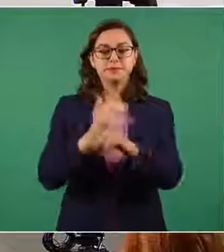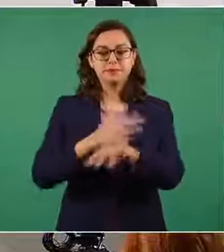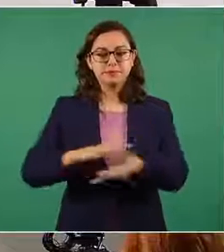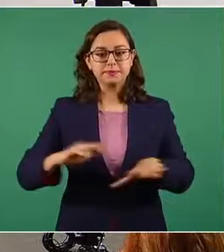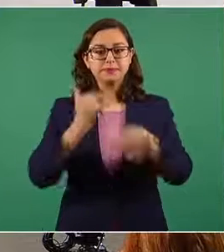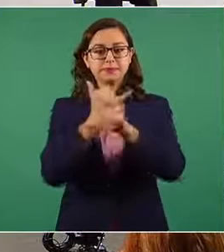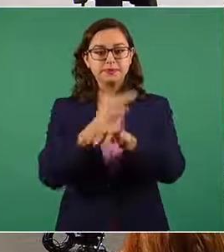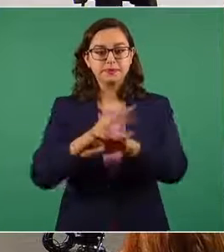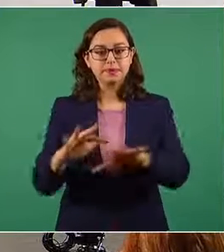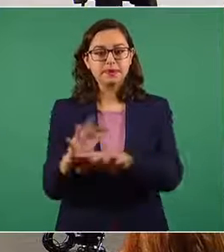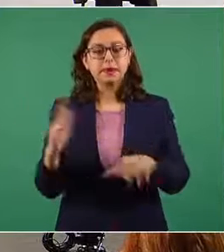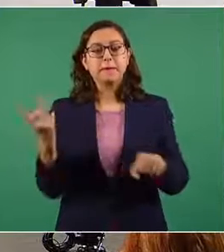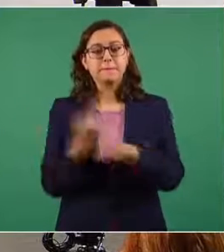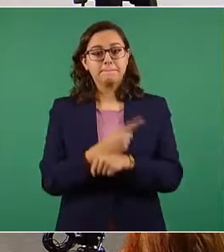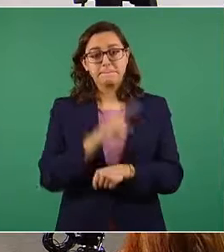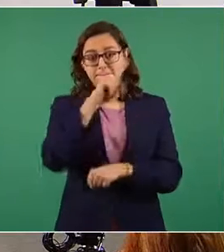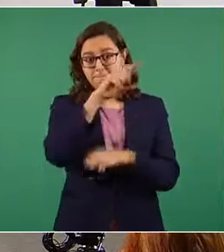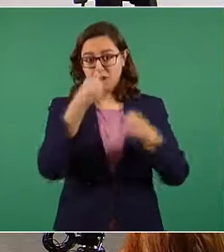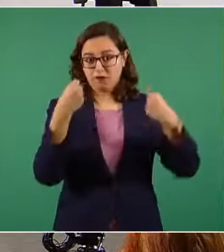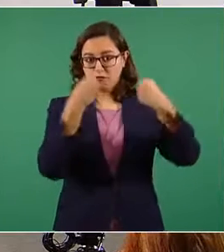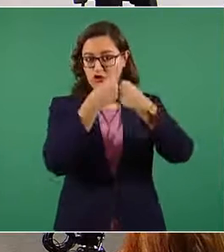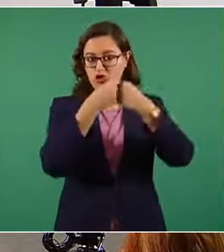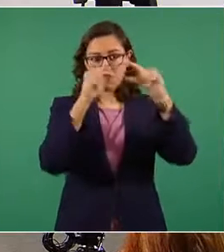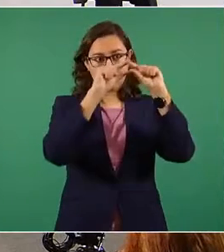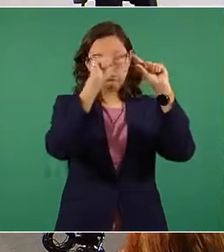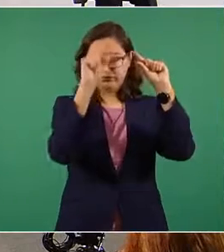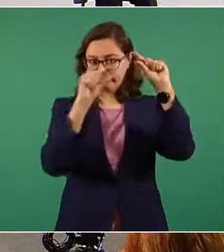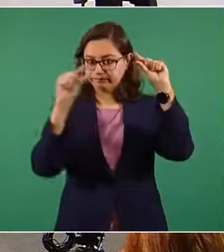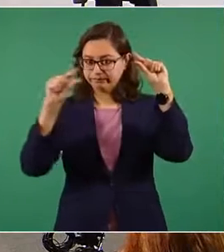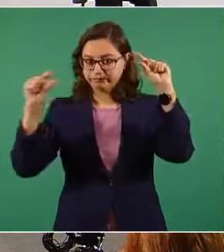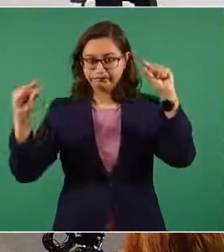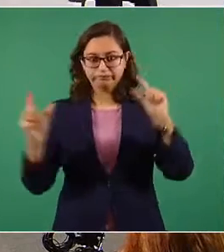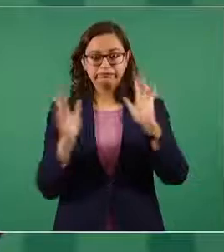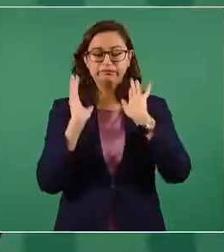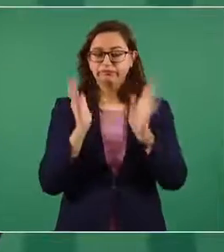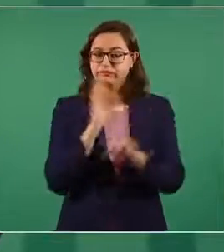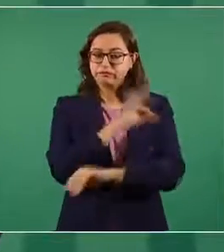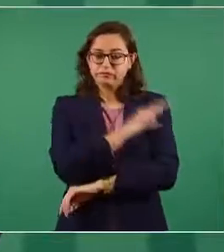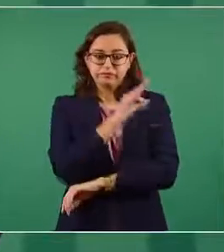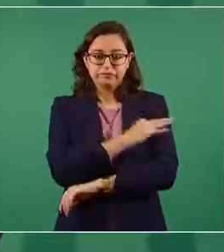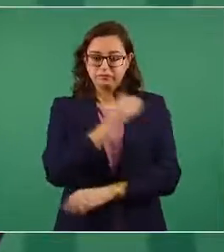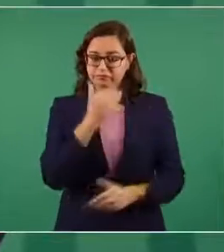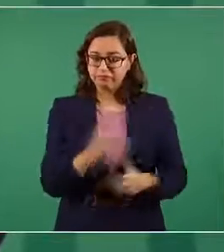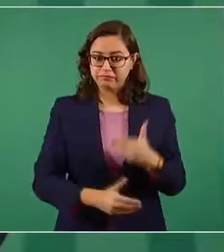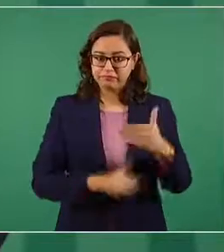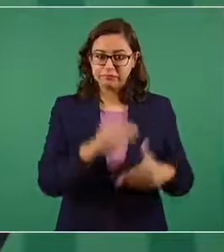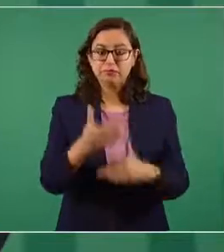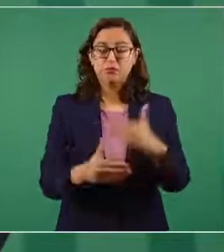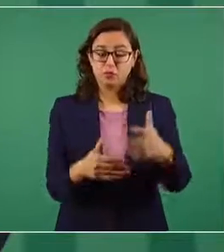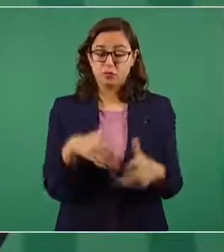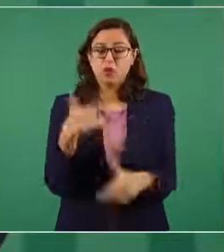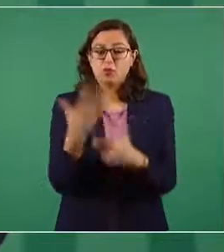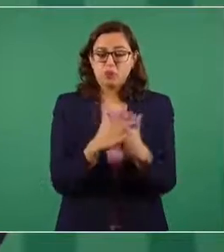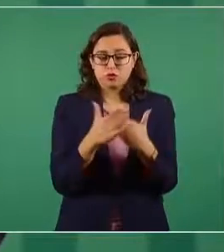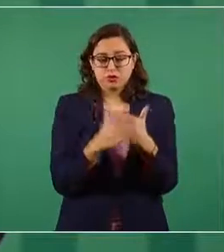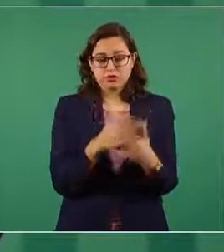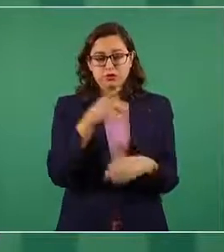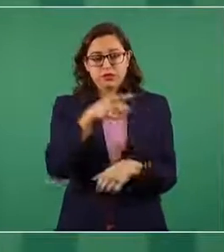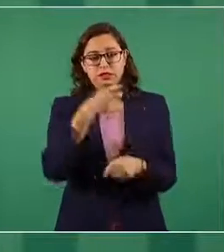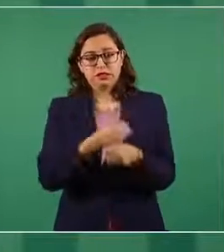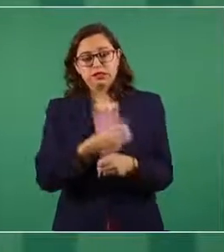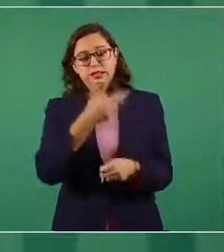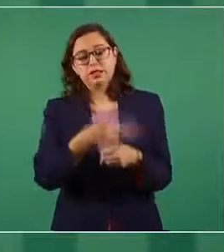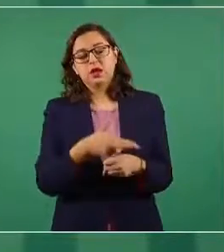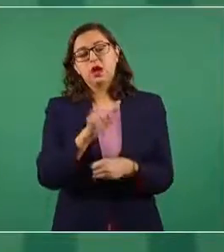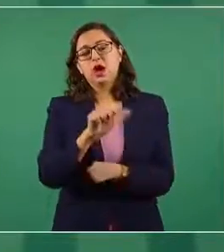tuvo un avance muy importante en la vacunación en toda la frontera norte, y vamos a dialogar con el secretario Mayorkas, que es quien tiene a cargo este